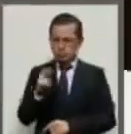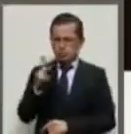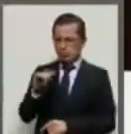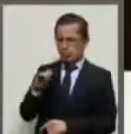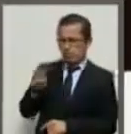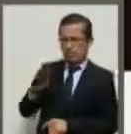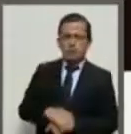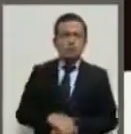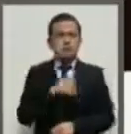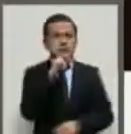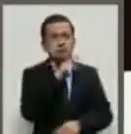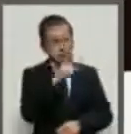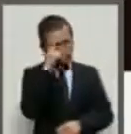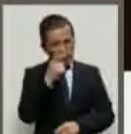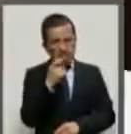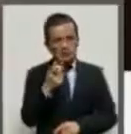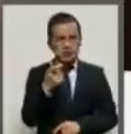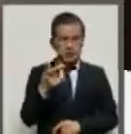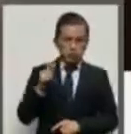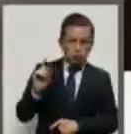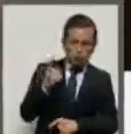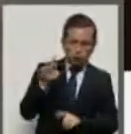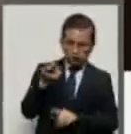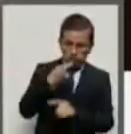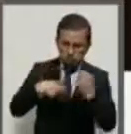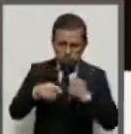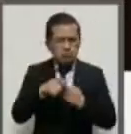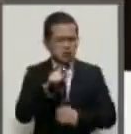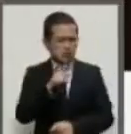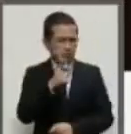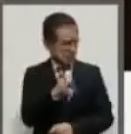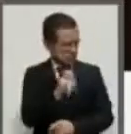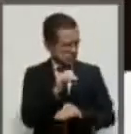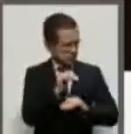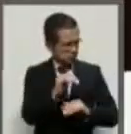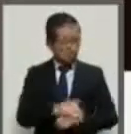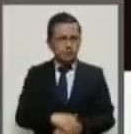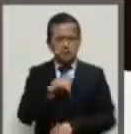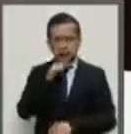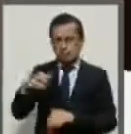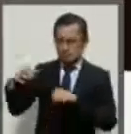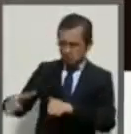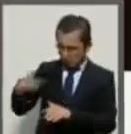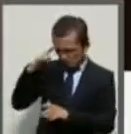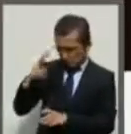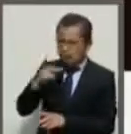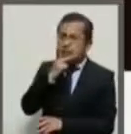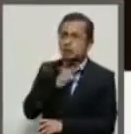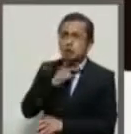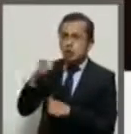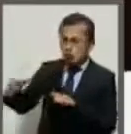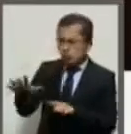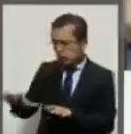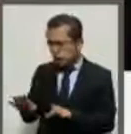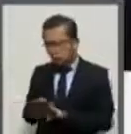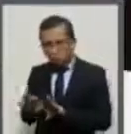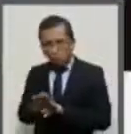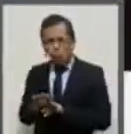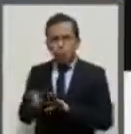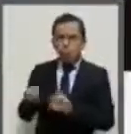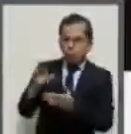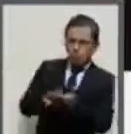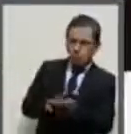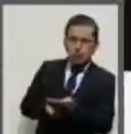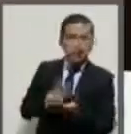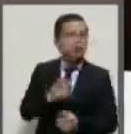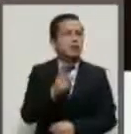dólar y el precio de 55 dólares por barril de petróleo son reflejo de la prudencia en el manejo